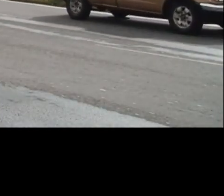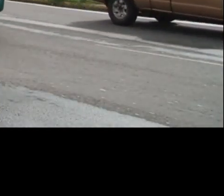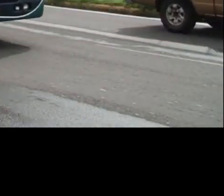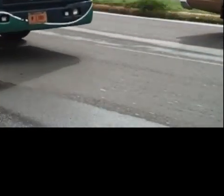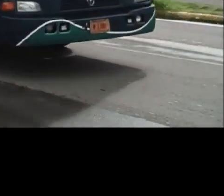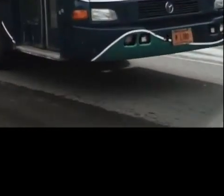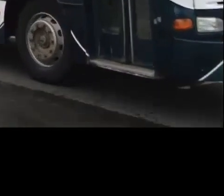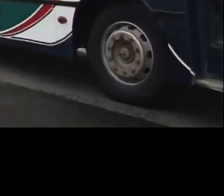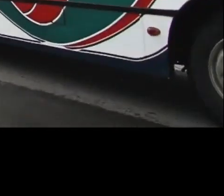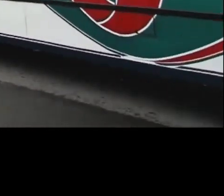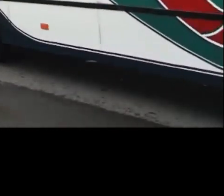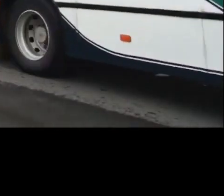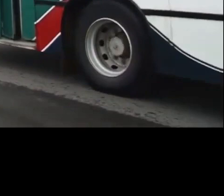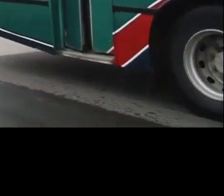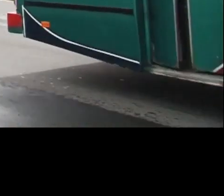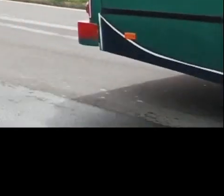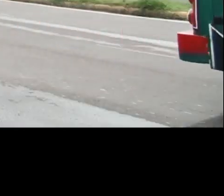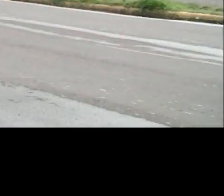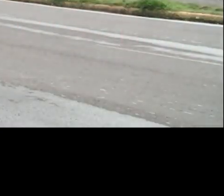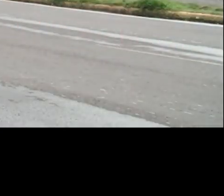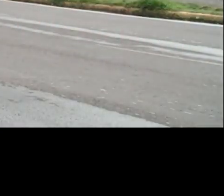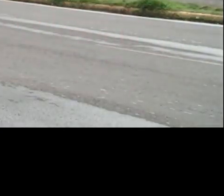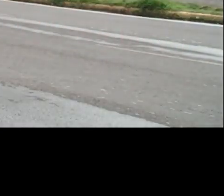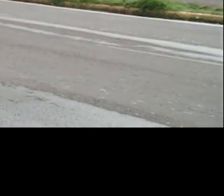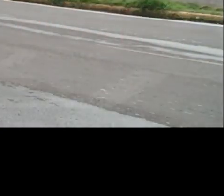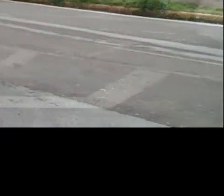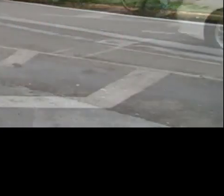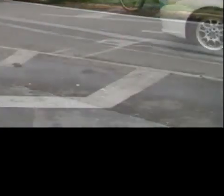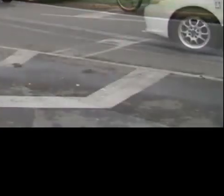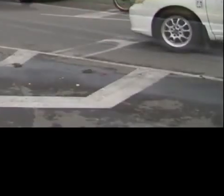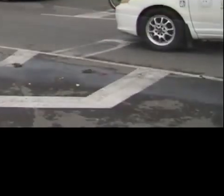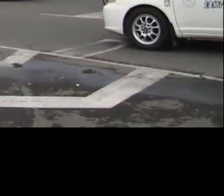i ah